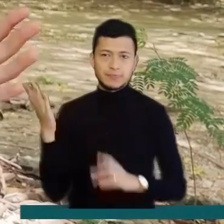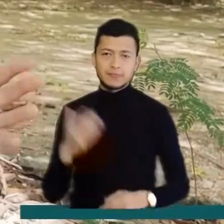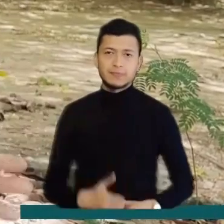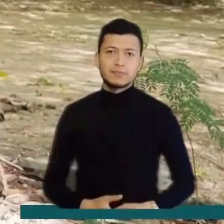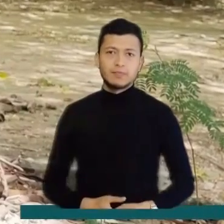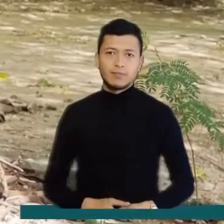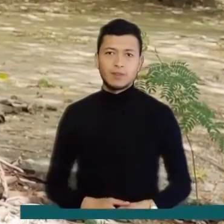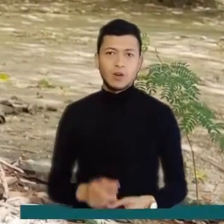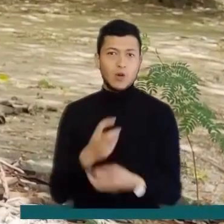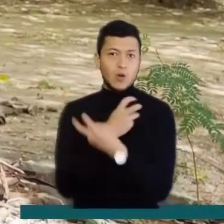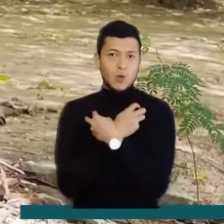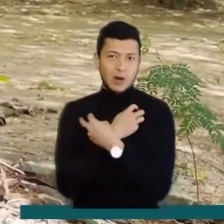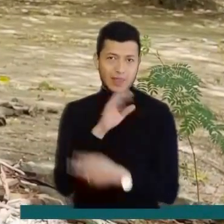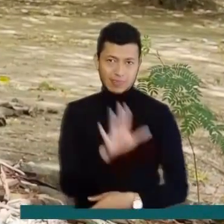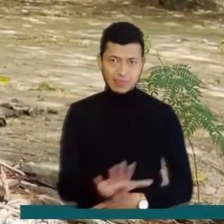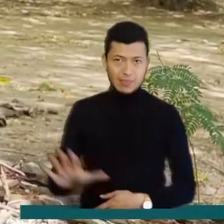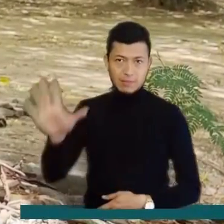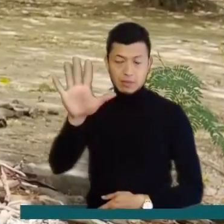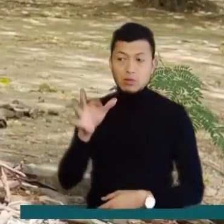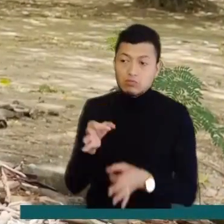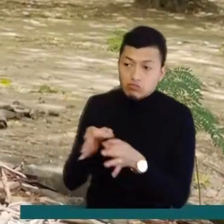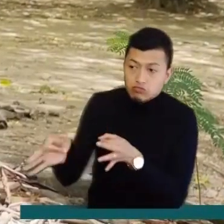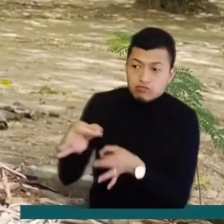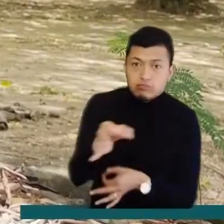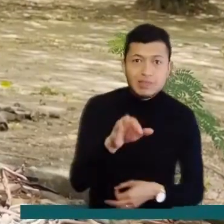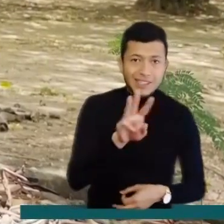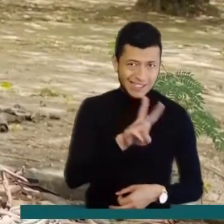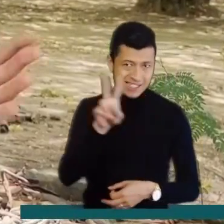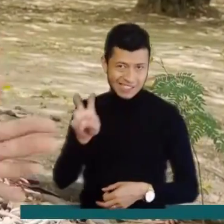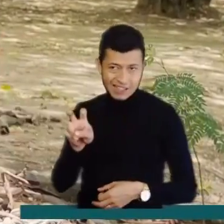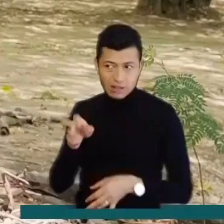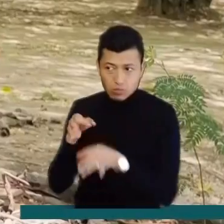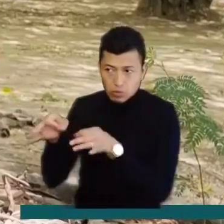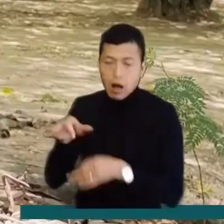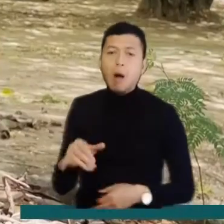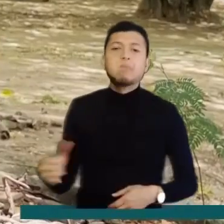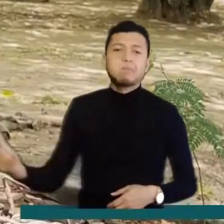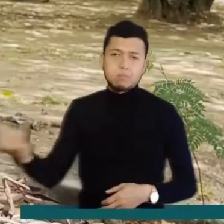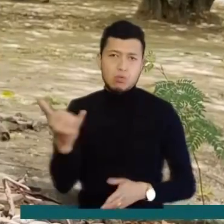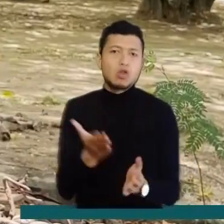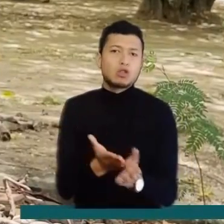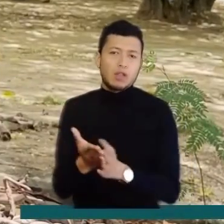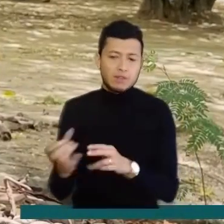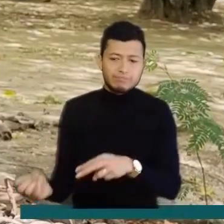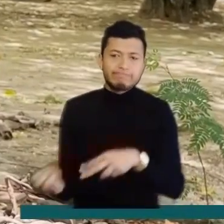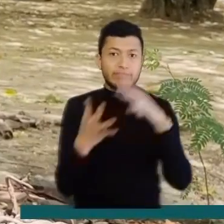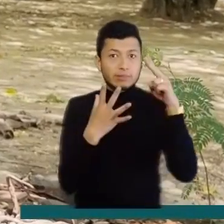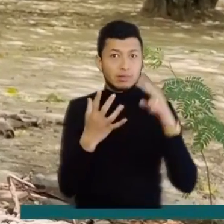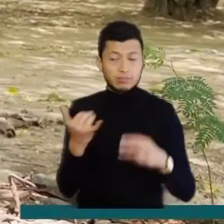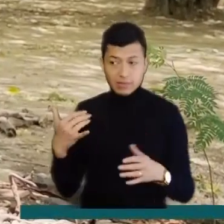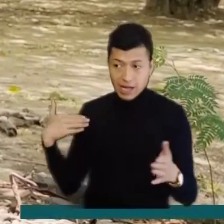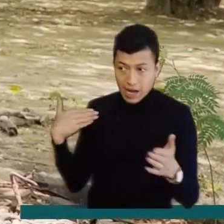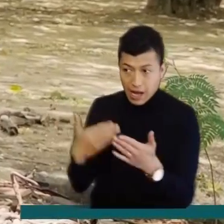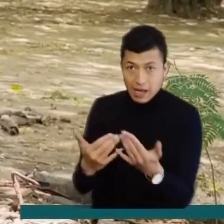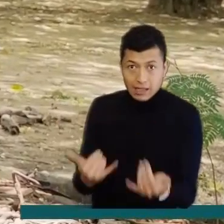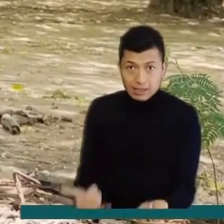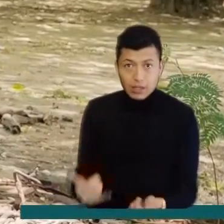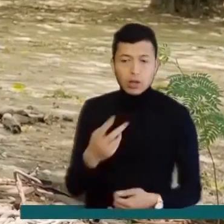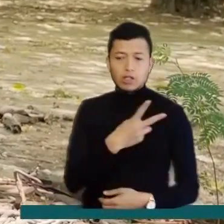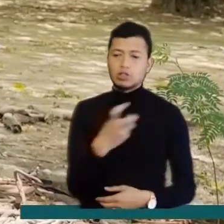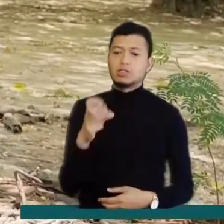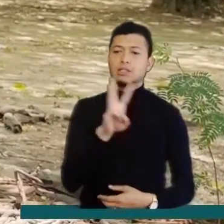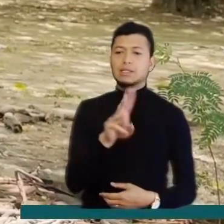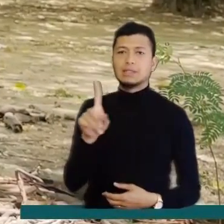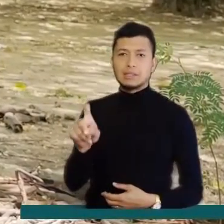El departamento del Huila tiene aún en 3 de sus 37 municipios presencia de minas antipersonales, contando a la fecha 236